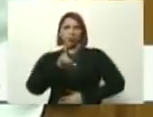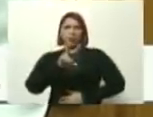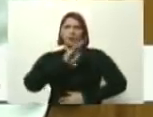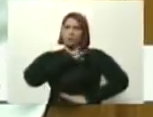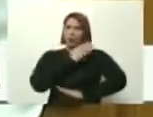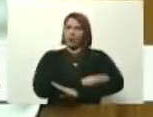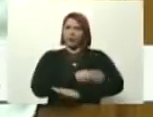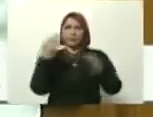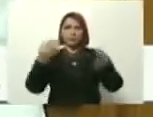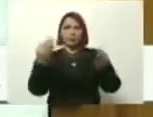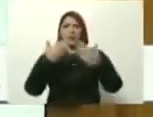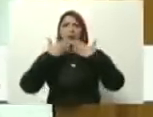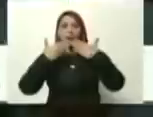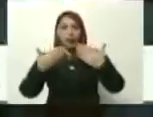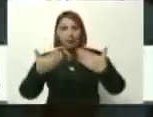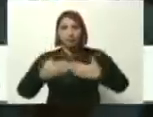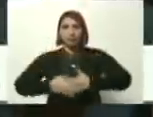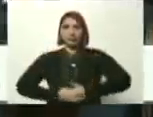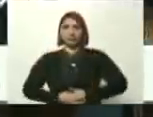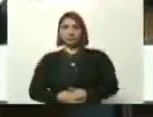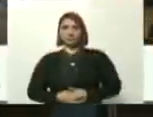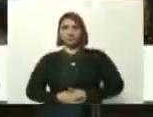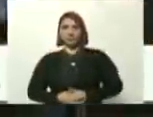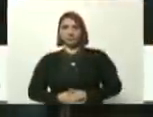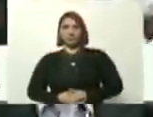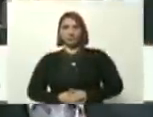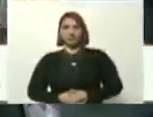siempre. Muchísimas gracias.